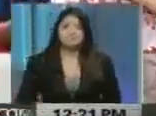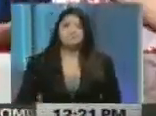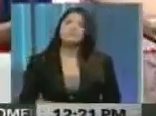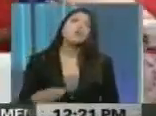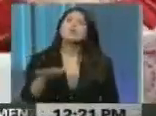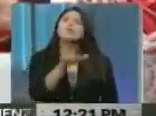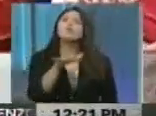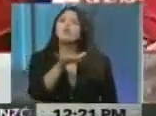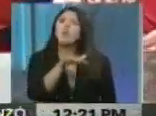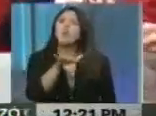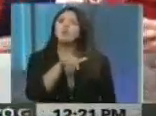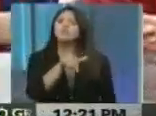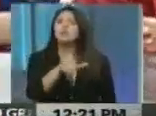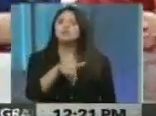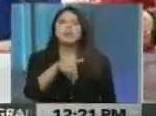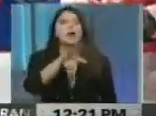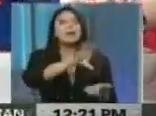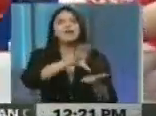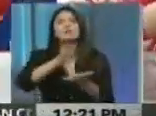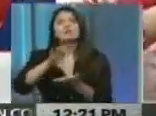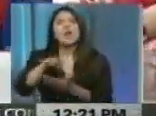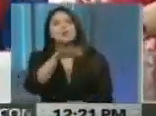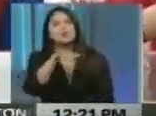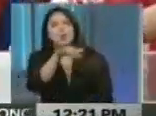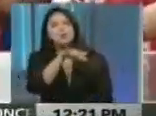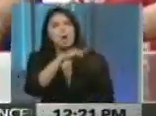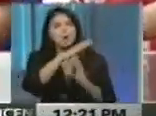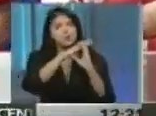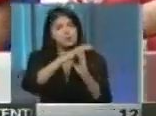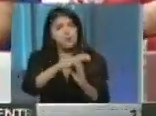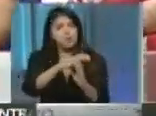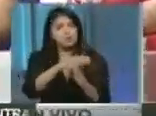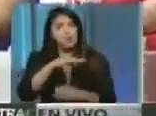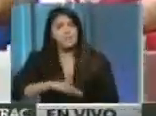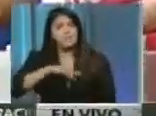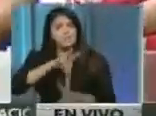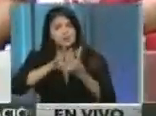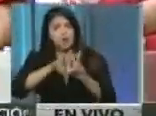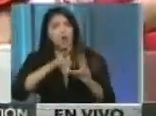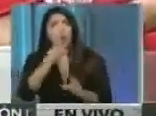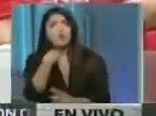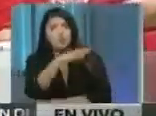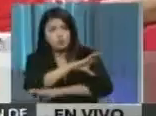¿Dónde se mueven ellos en la ciudad? ¿En los autobuses de Misión Transporte?